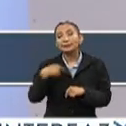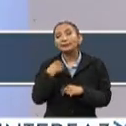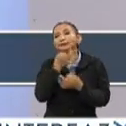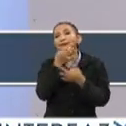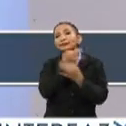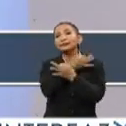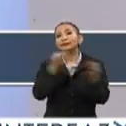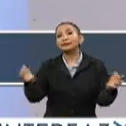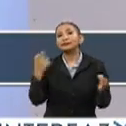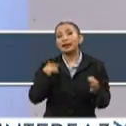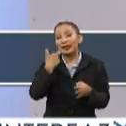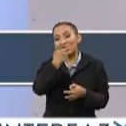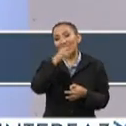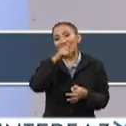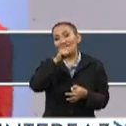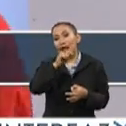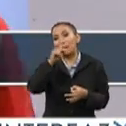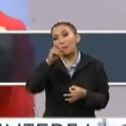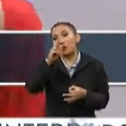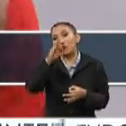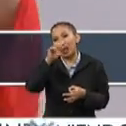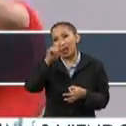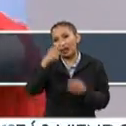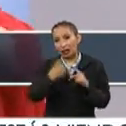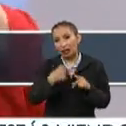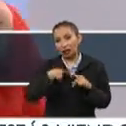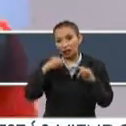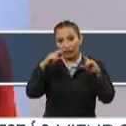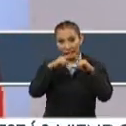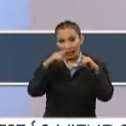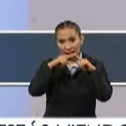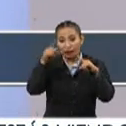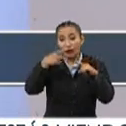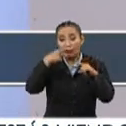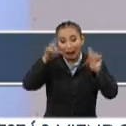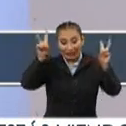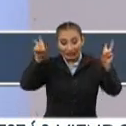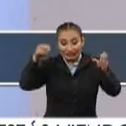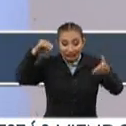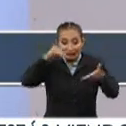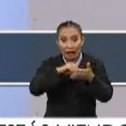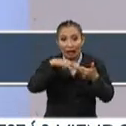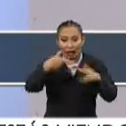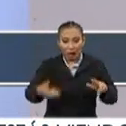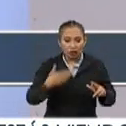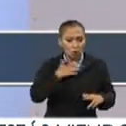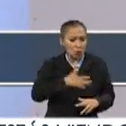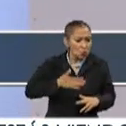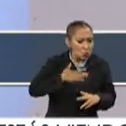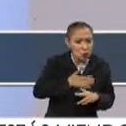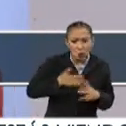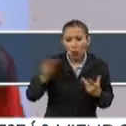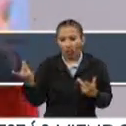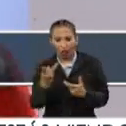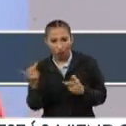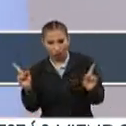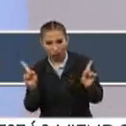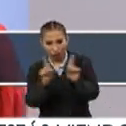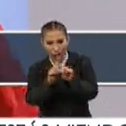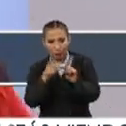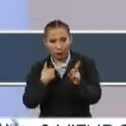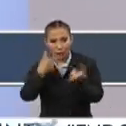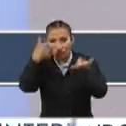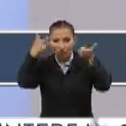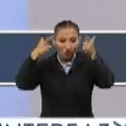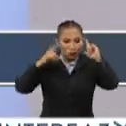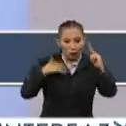sobre todo Gentes Profanas en el Convento, que es justamente el libro en donde se habla de esta tórrida relación y donde estos dos cuasi locos,